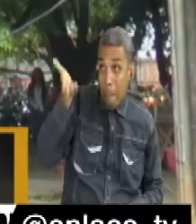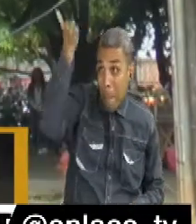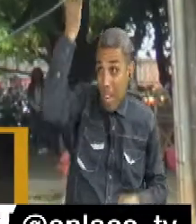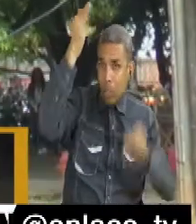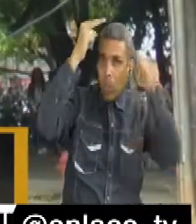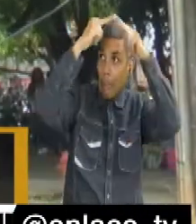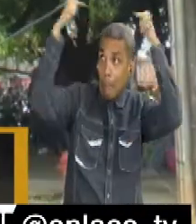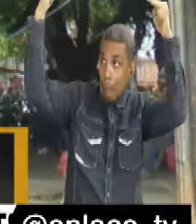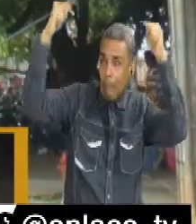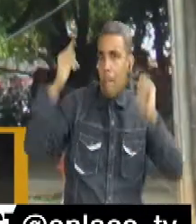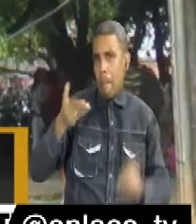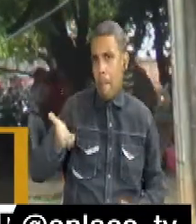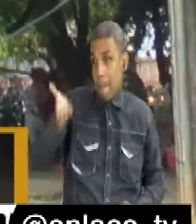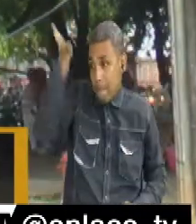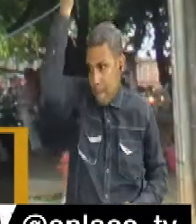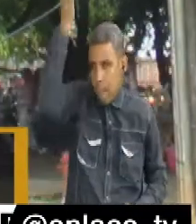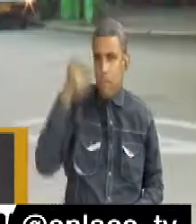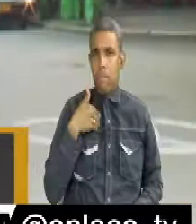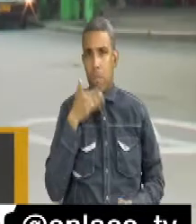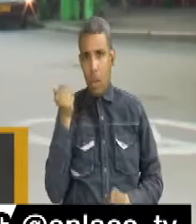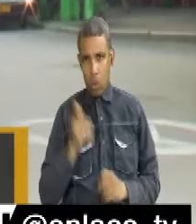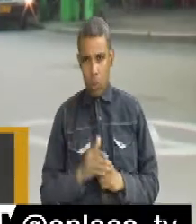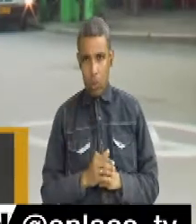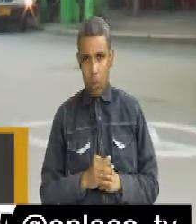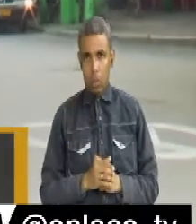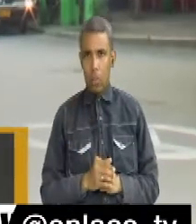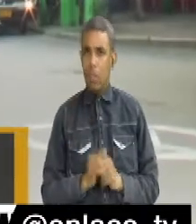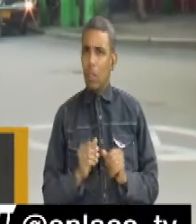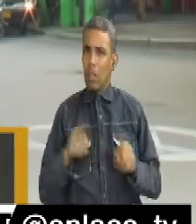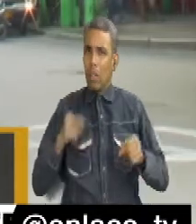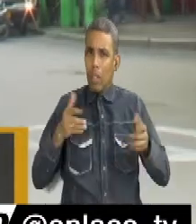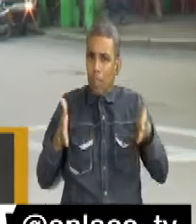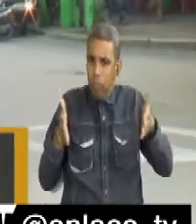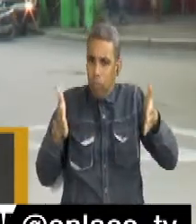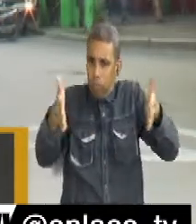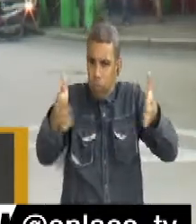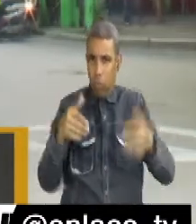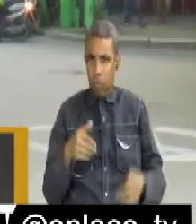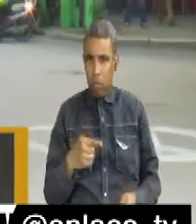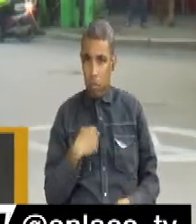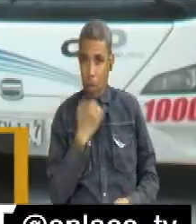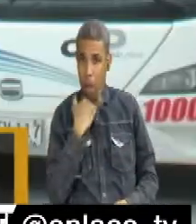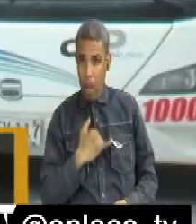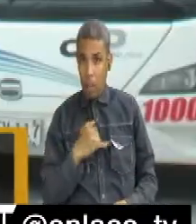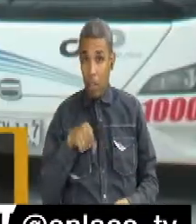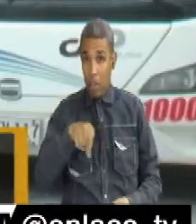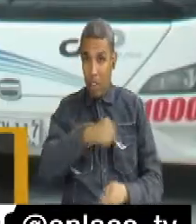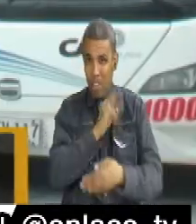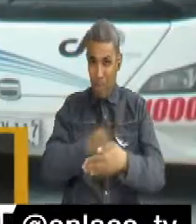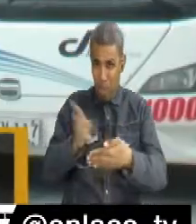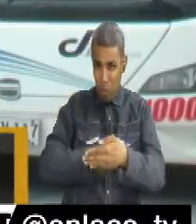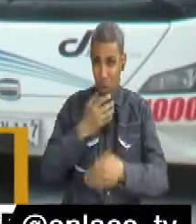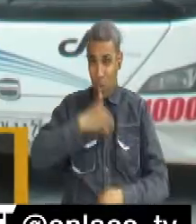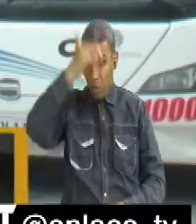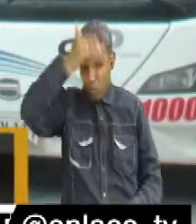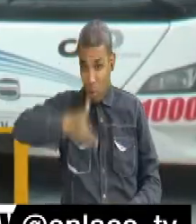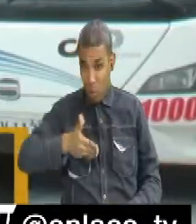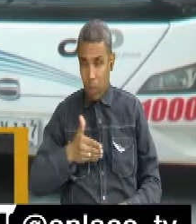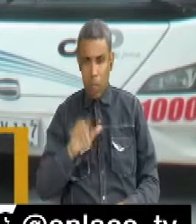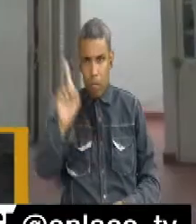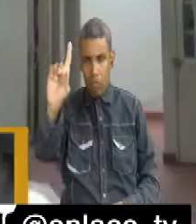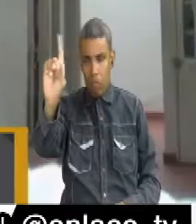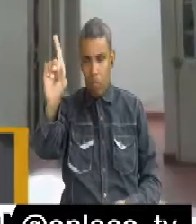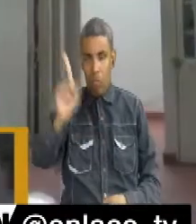asegura que no cometió una infracción al entrar por esta vía, ya que el tránsito de los buses no está prohibido por ese sector comercial. No